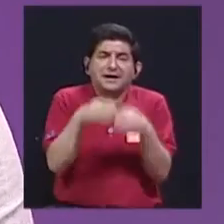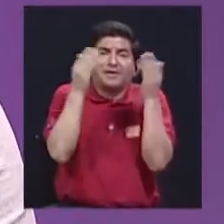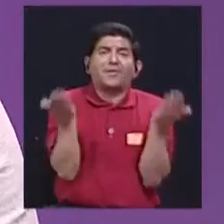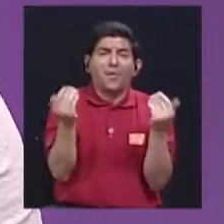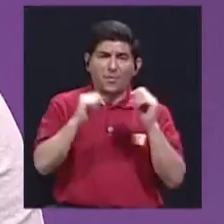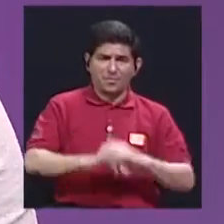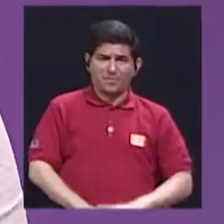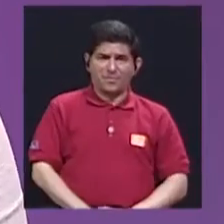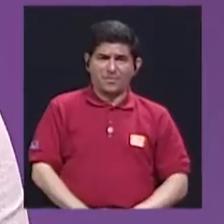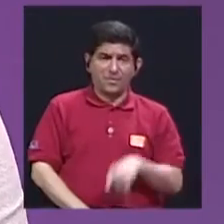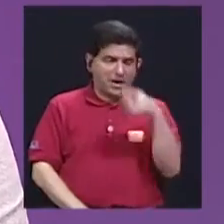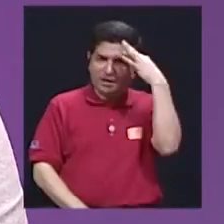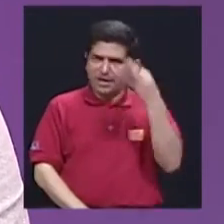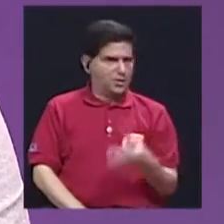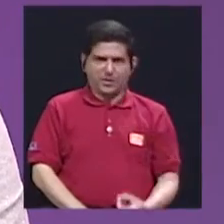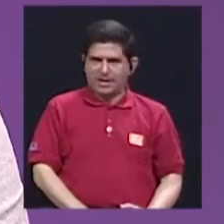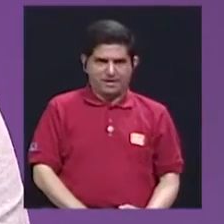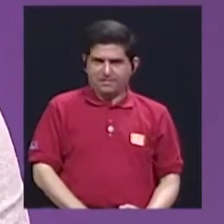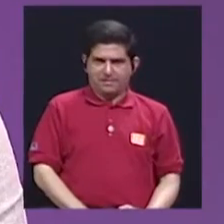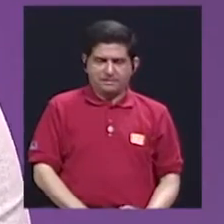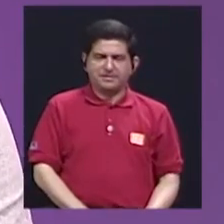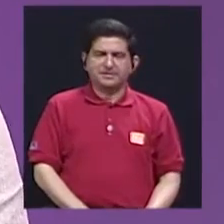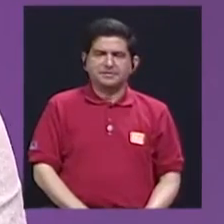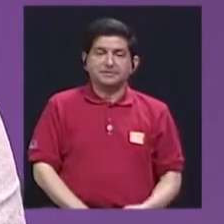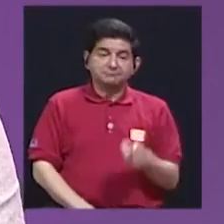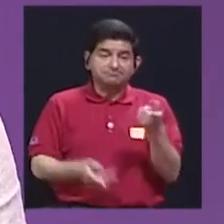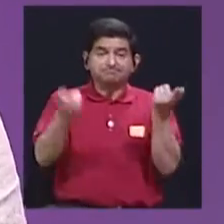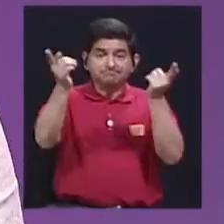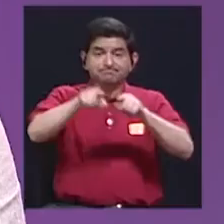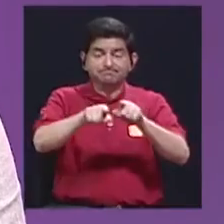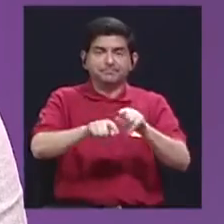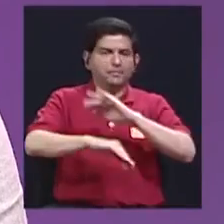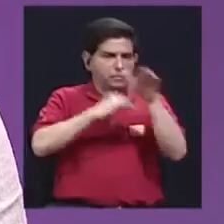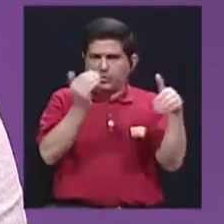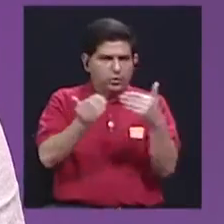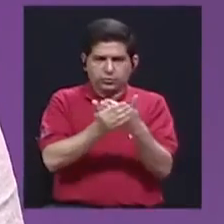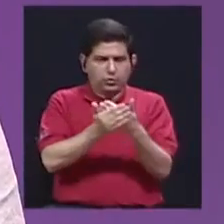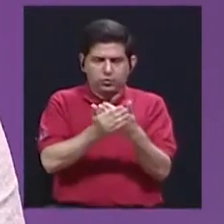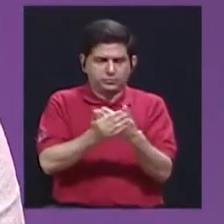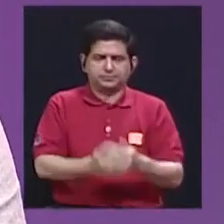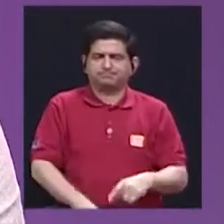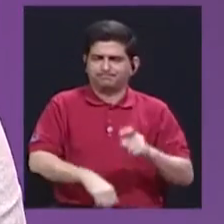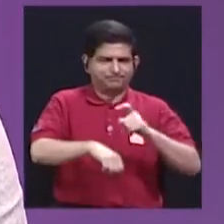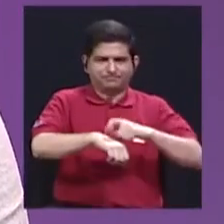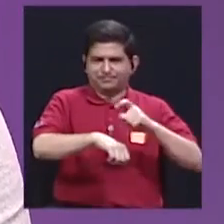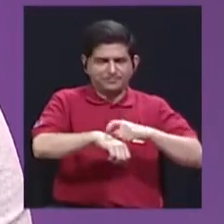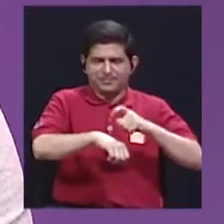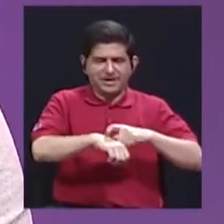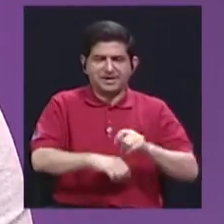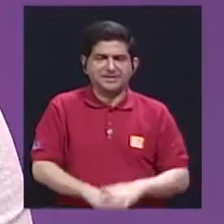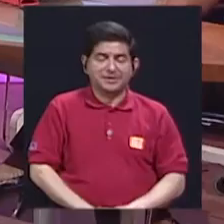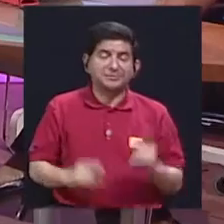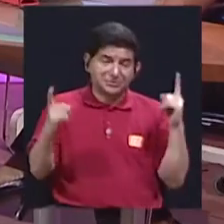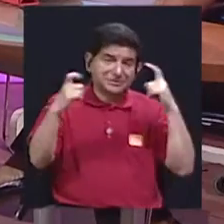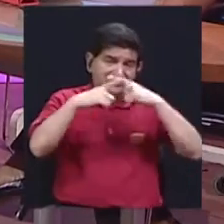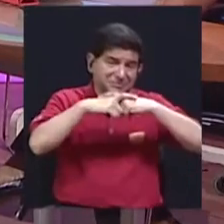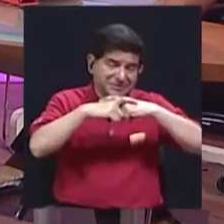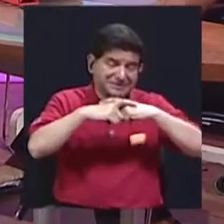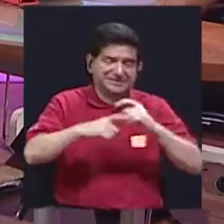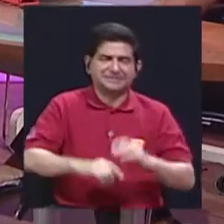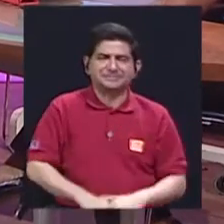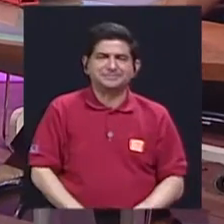sea ya no lo podía creer entonces bueno estos casos que no son todos porque tampoco el tiempo es verdad es bastante complicado